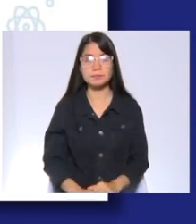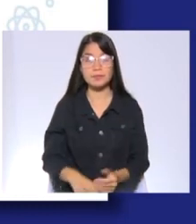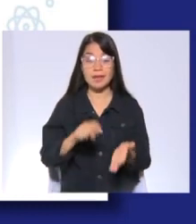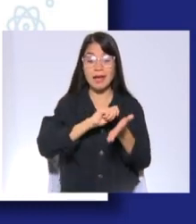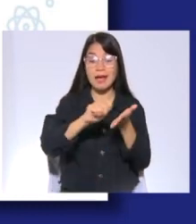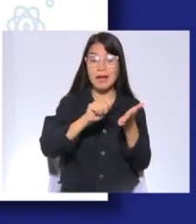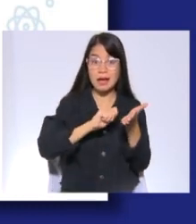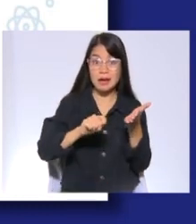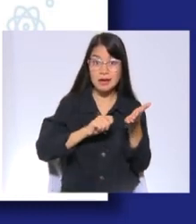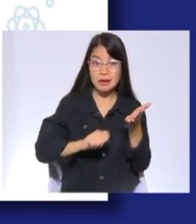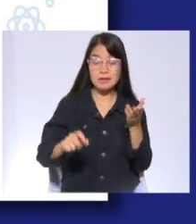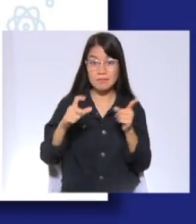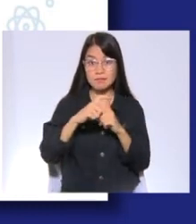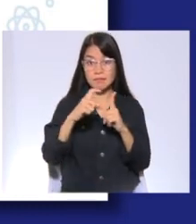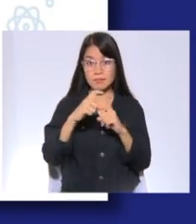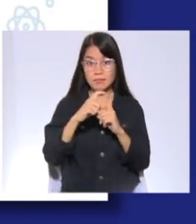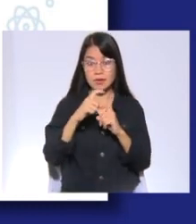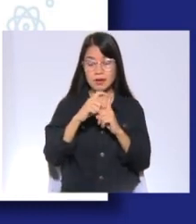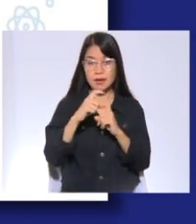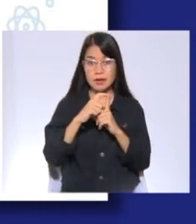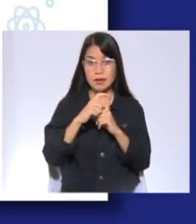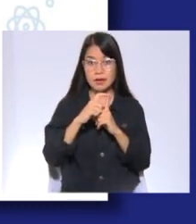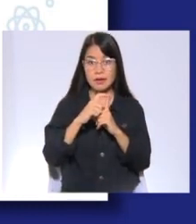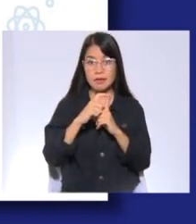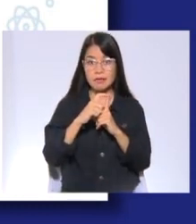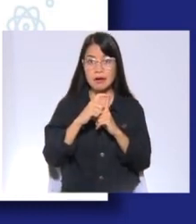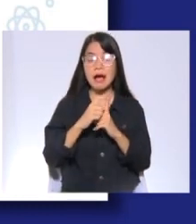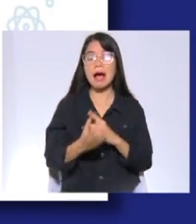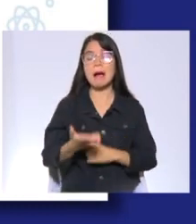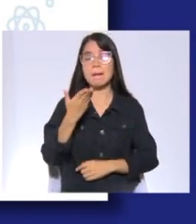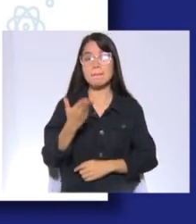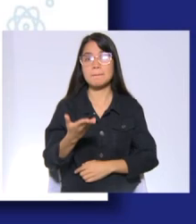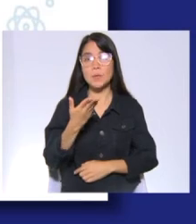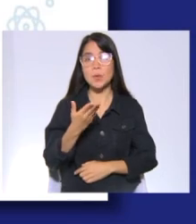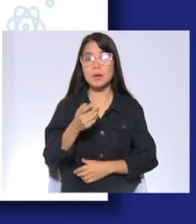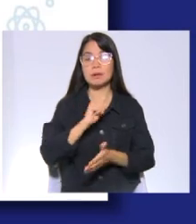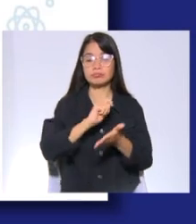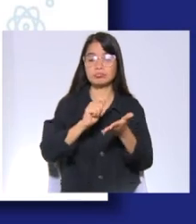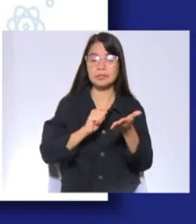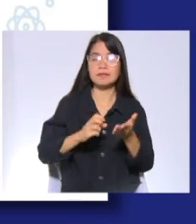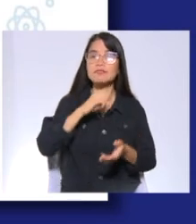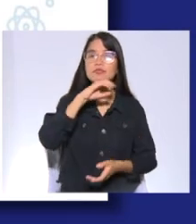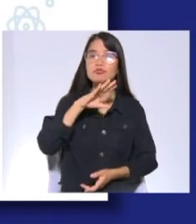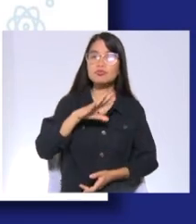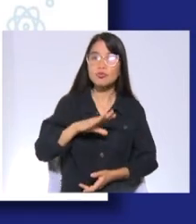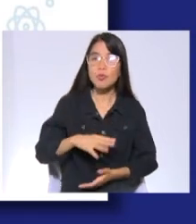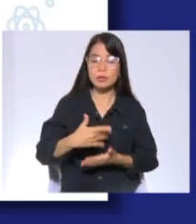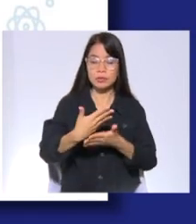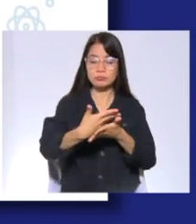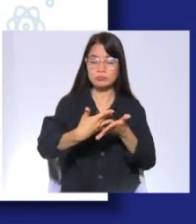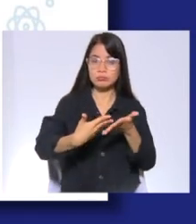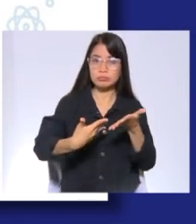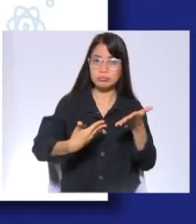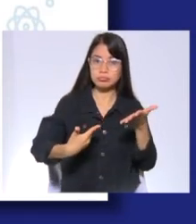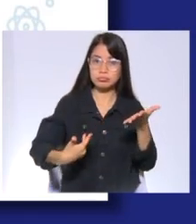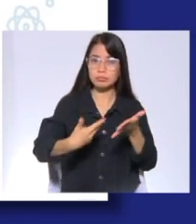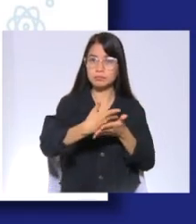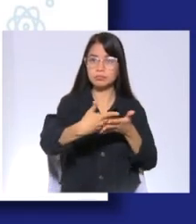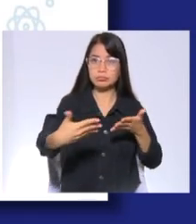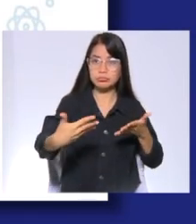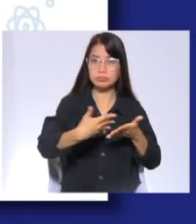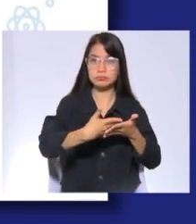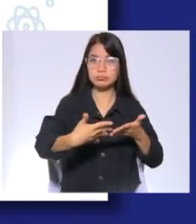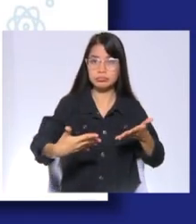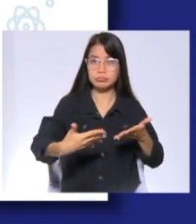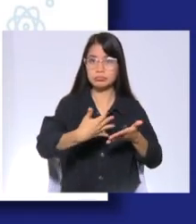llevar a redactar grandes textos, a redactar historias y eso va a depender del respeto que le tengamos al ritmo y estilo de aprendizaje de